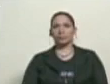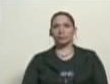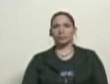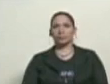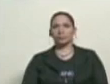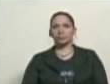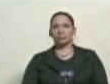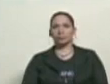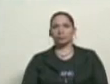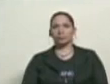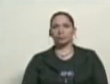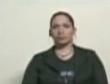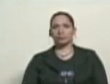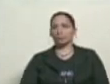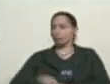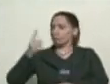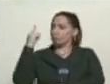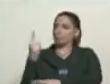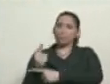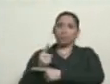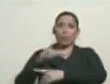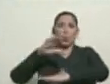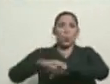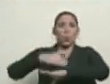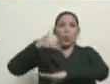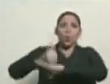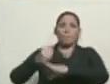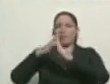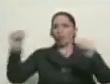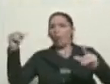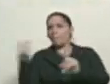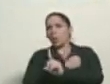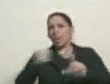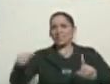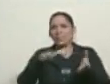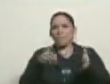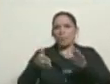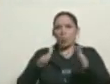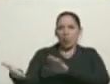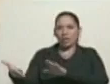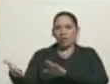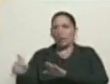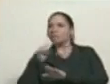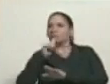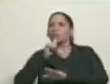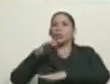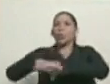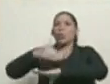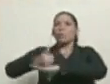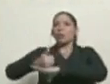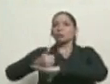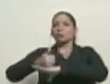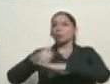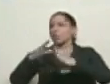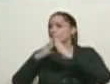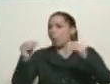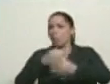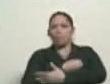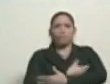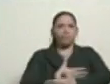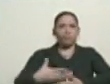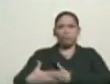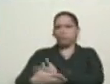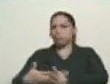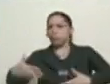Hacemos responsables de toda violencia, de toda muerte que ocurra, de todo derramamiento de